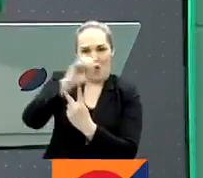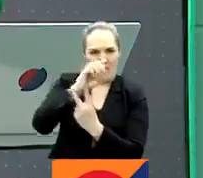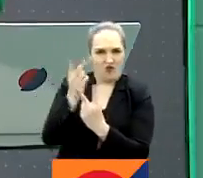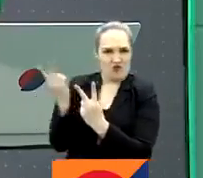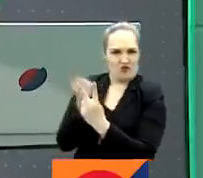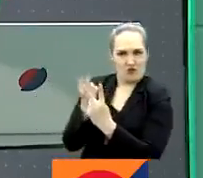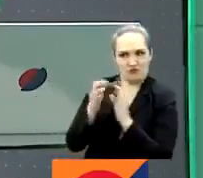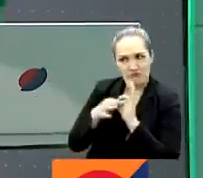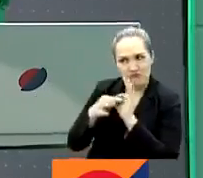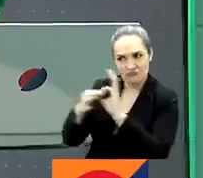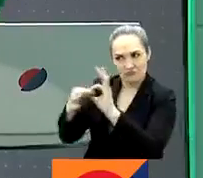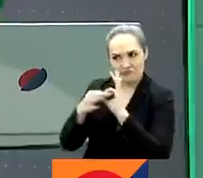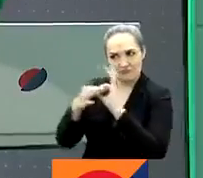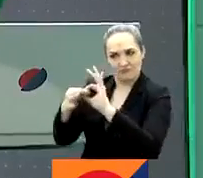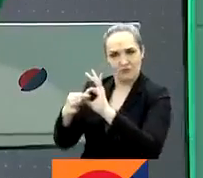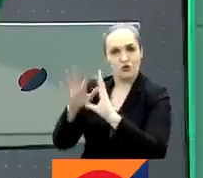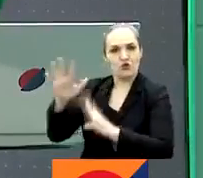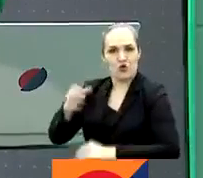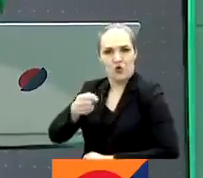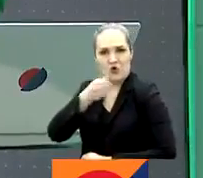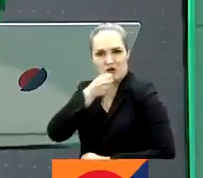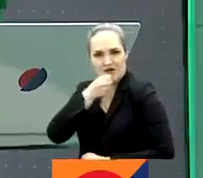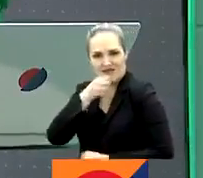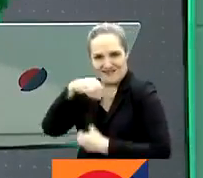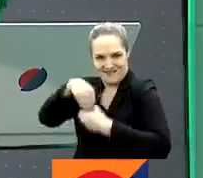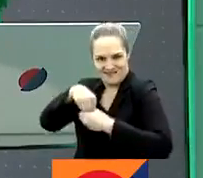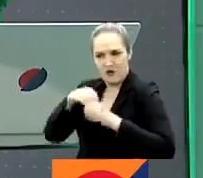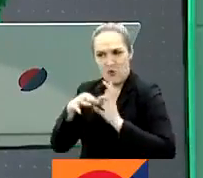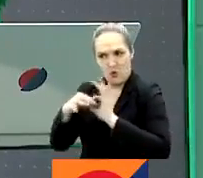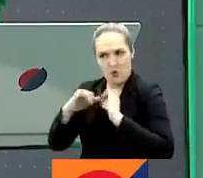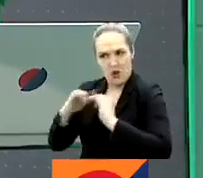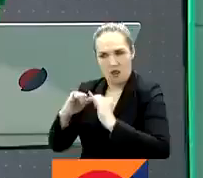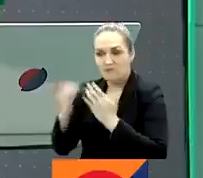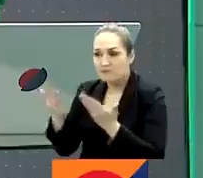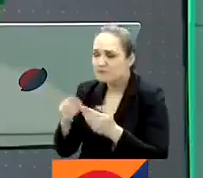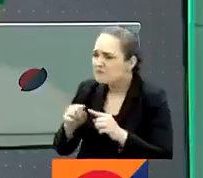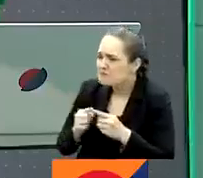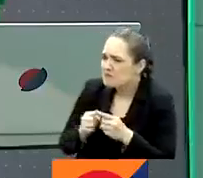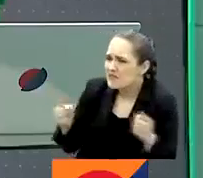RTVC Noticias. Compañeros, ¿cuál es el panorama a esta hora?